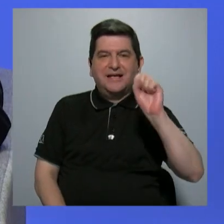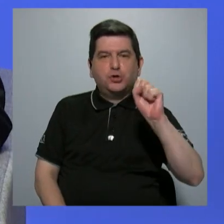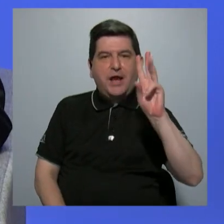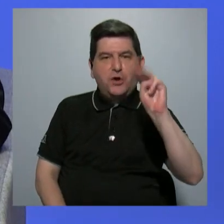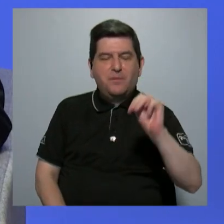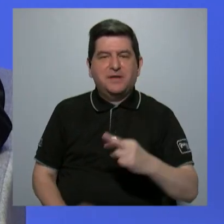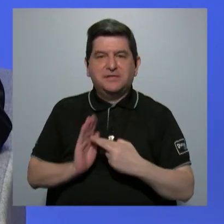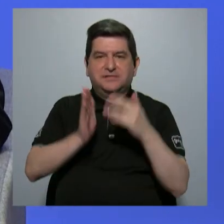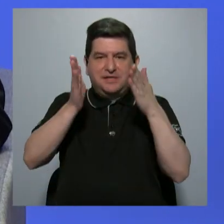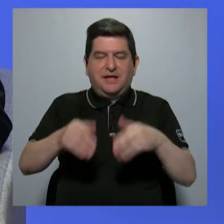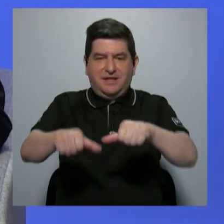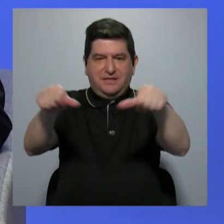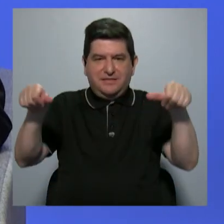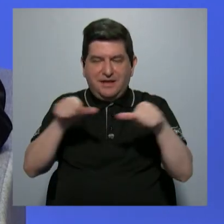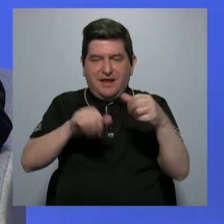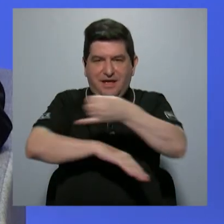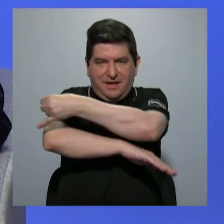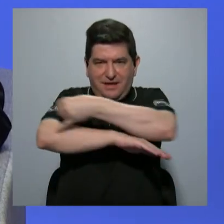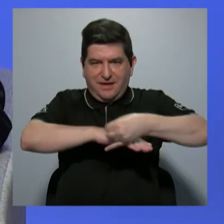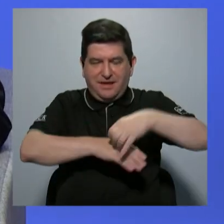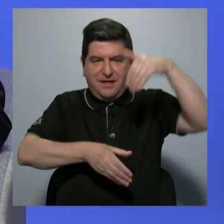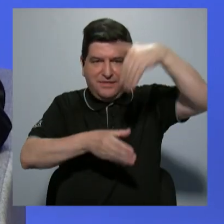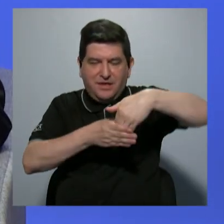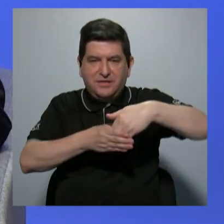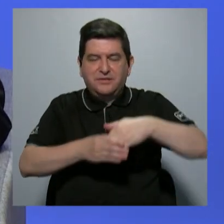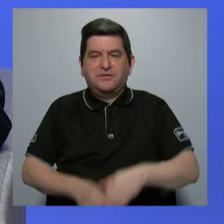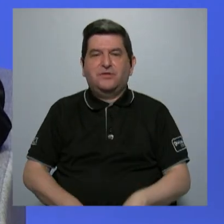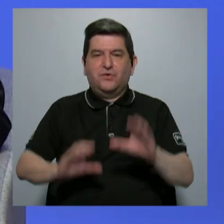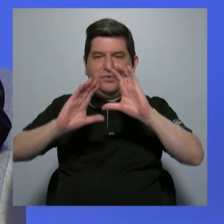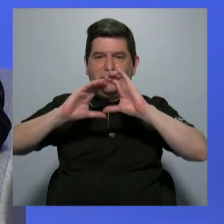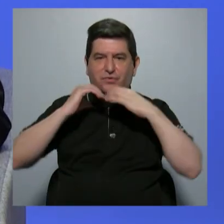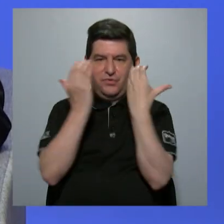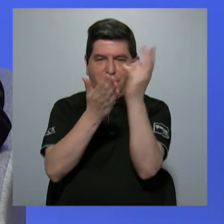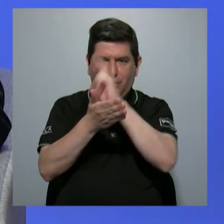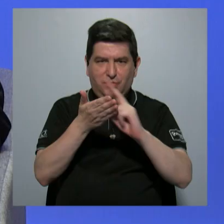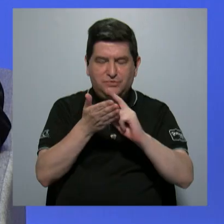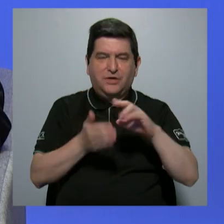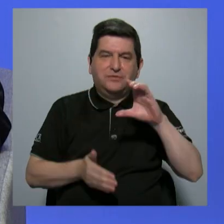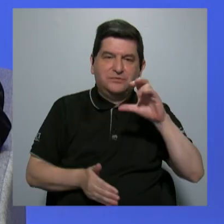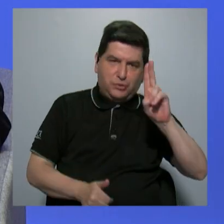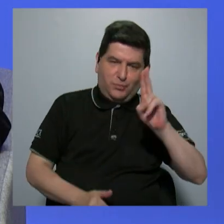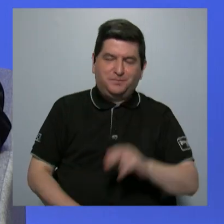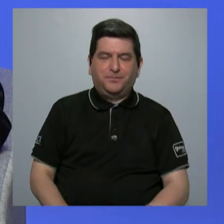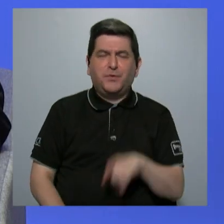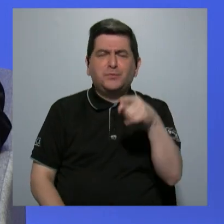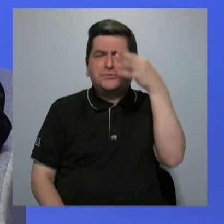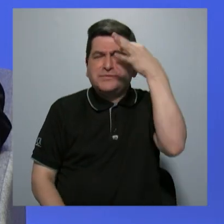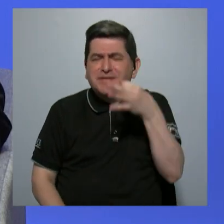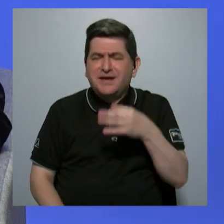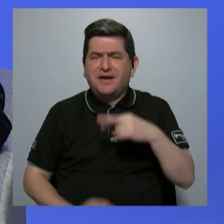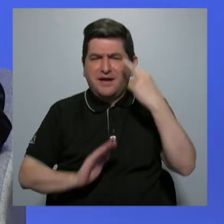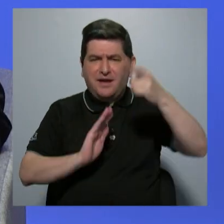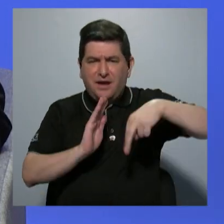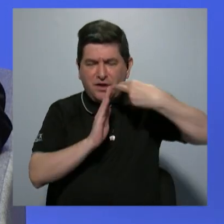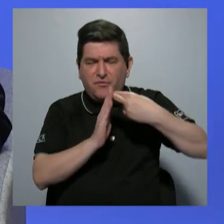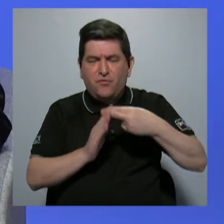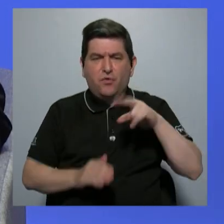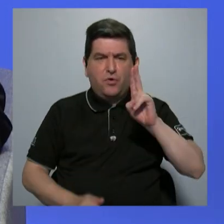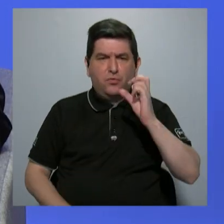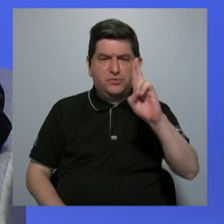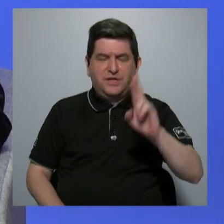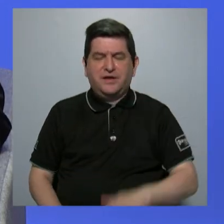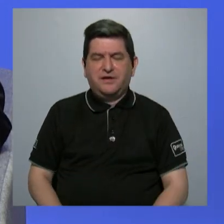busca representar al área de ingeniería en el Consejo Universitario. Doña Natalia, ¿qué papel cree usted que debe jugar la Universidad de Costa Rica en la